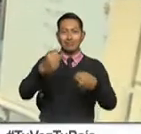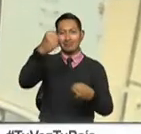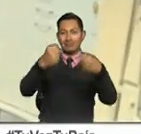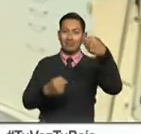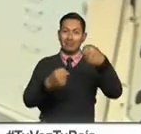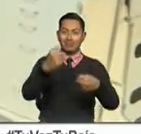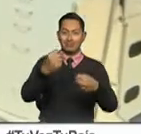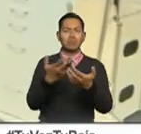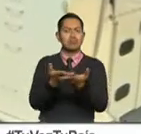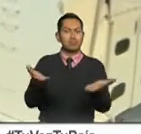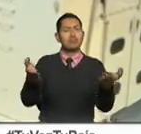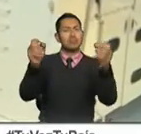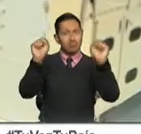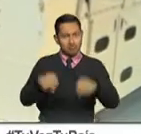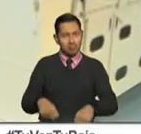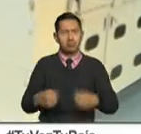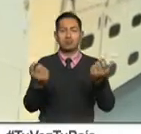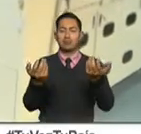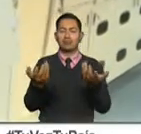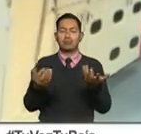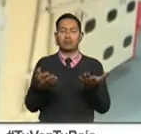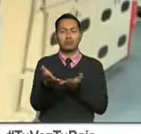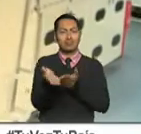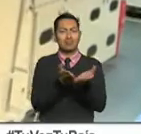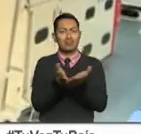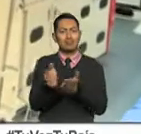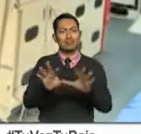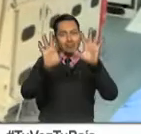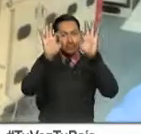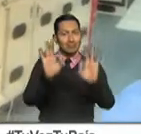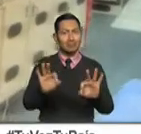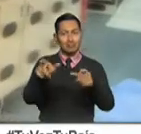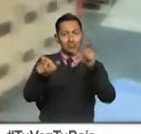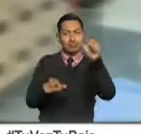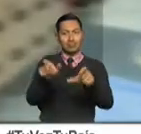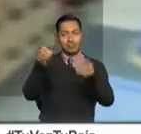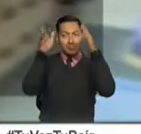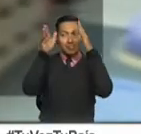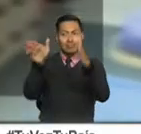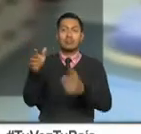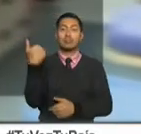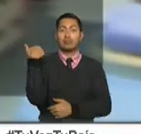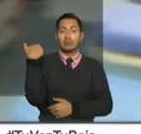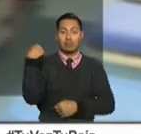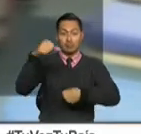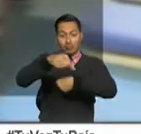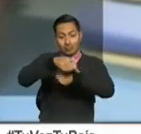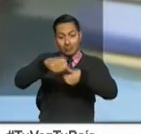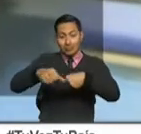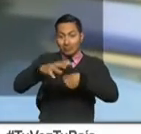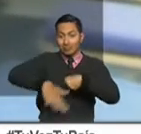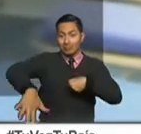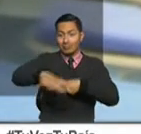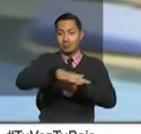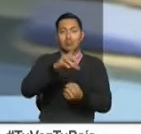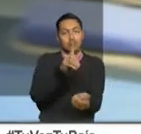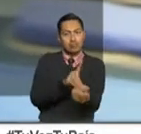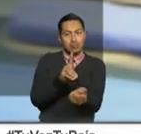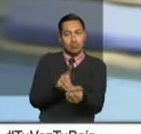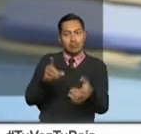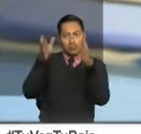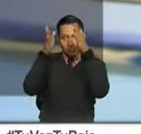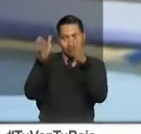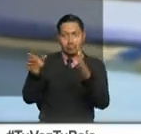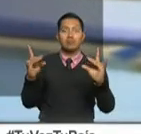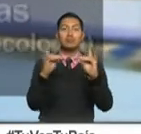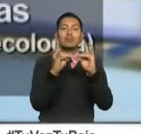están en la capacidad de brindar un servicio de atención integral a sus pacientes, ya que cuenta con quirófano, consulta externa,